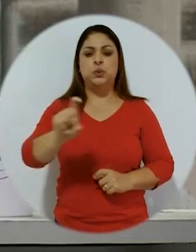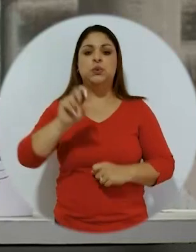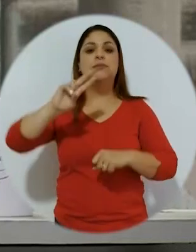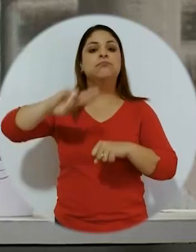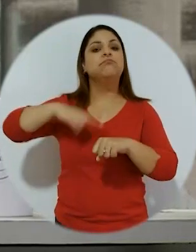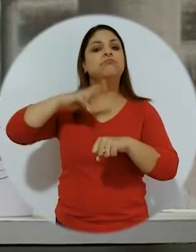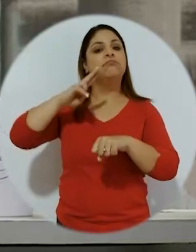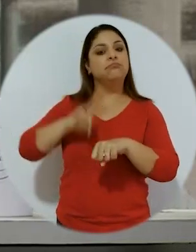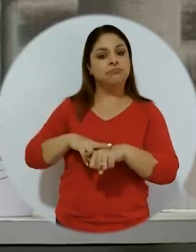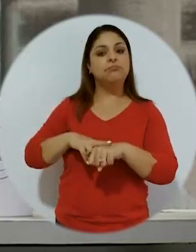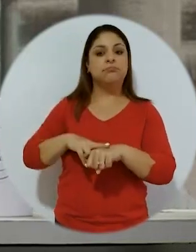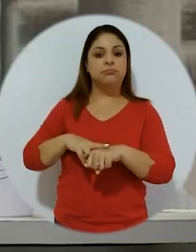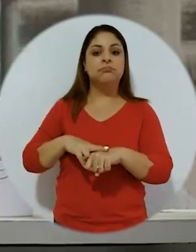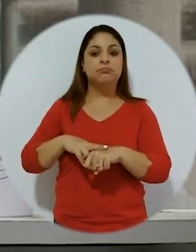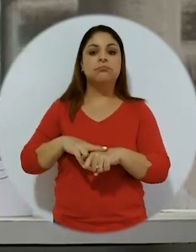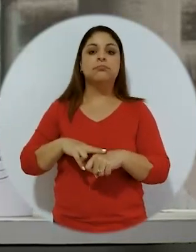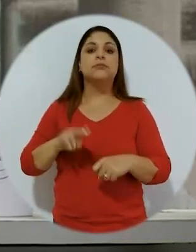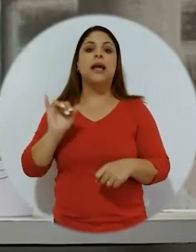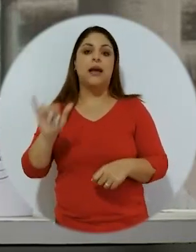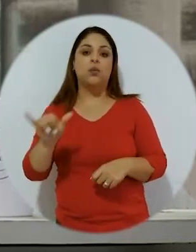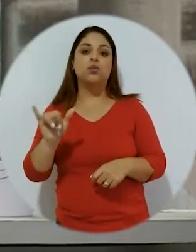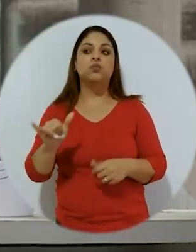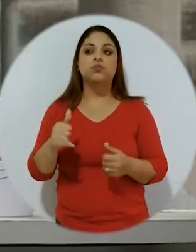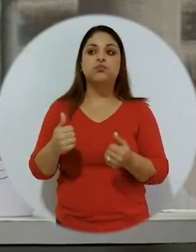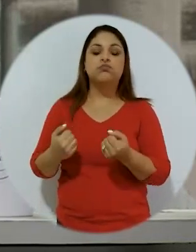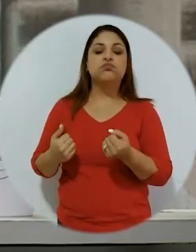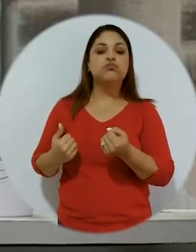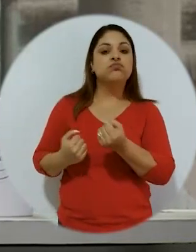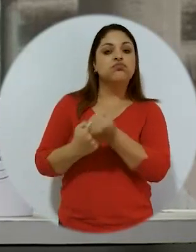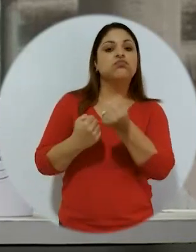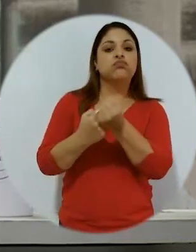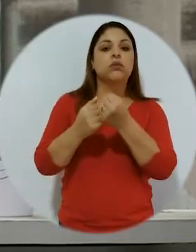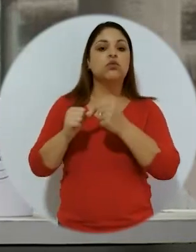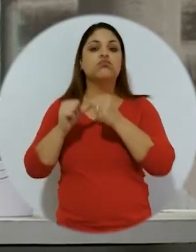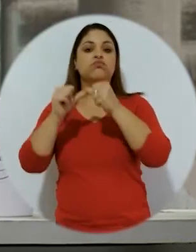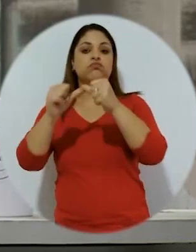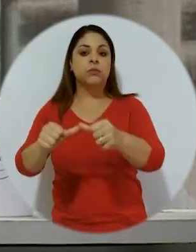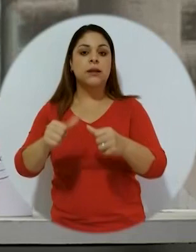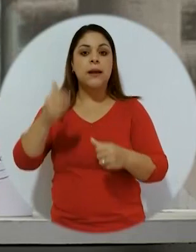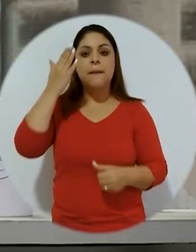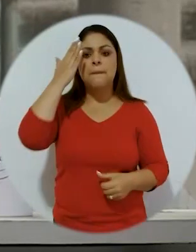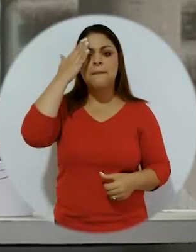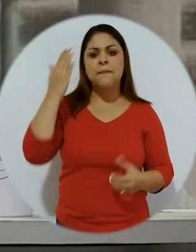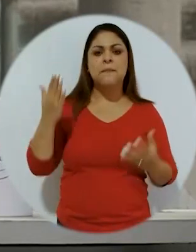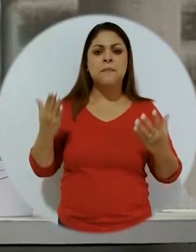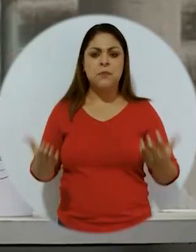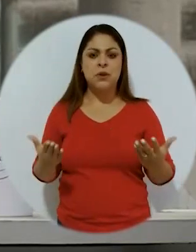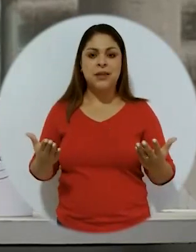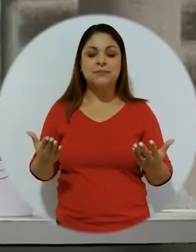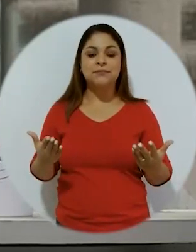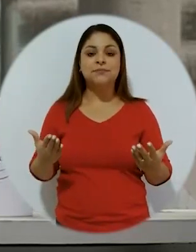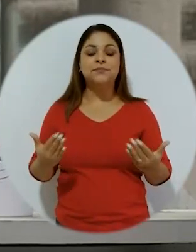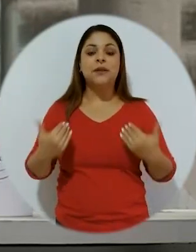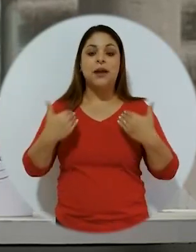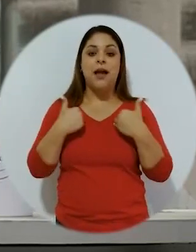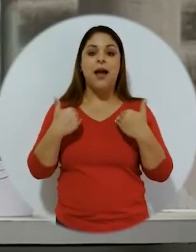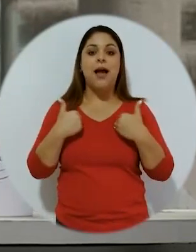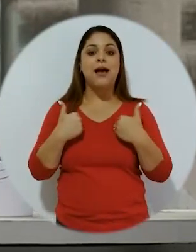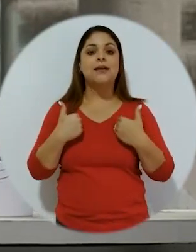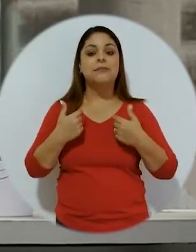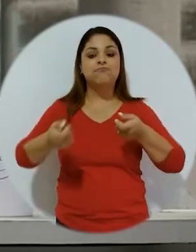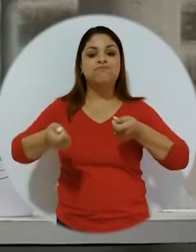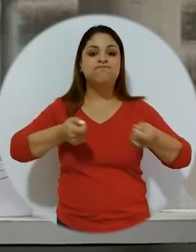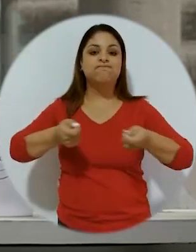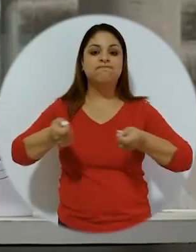son orgánicos, ¿verdad? Que son sostenibles, porque están con una